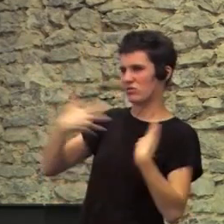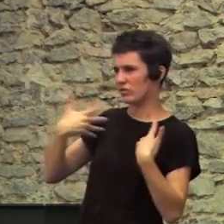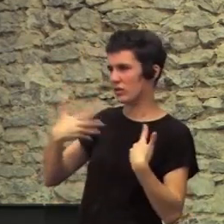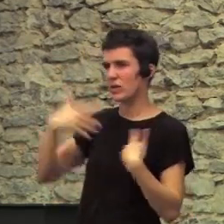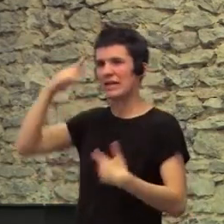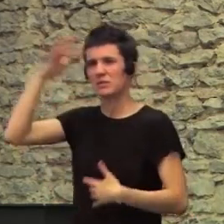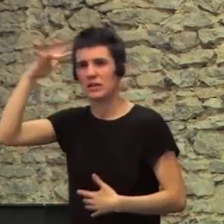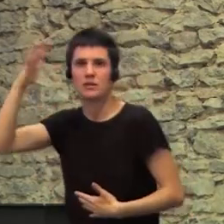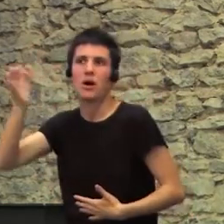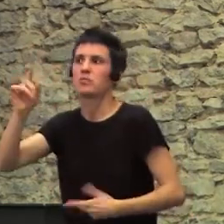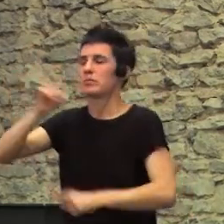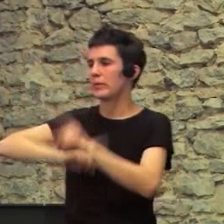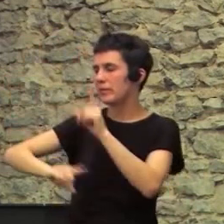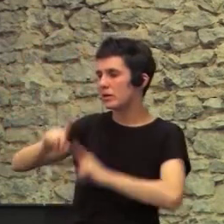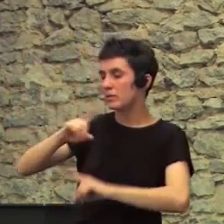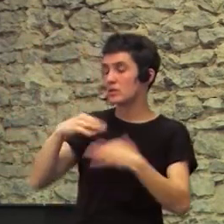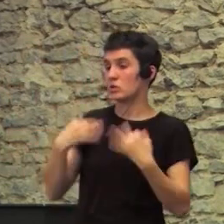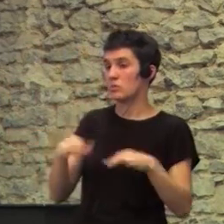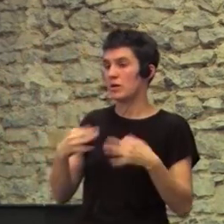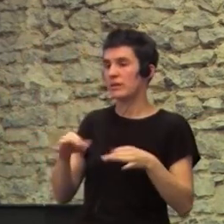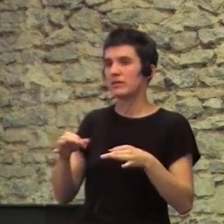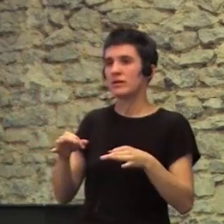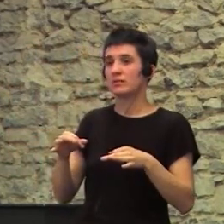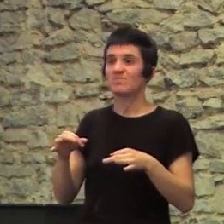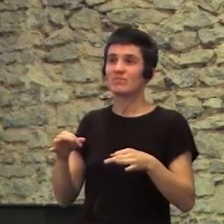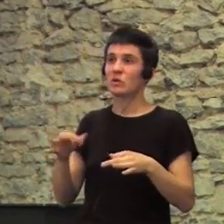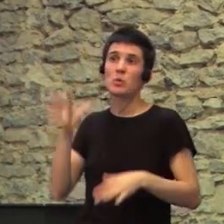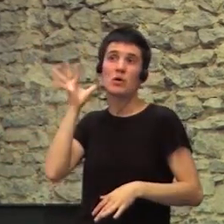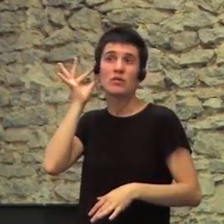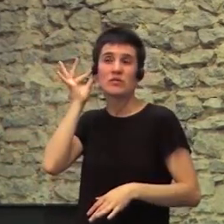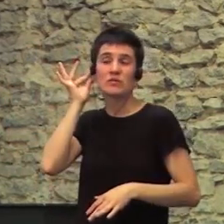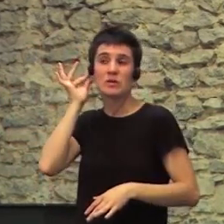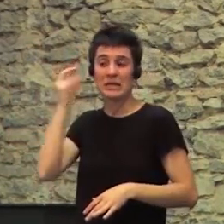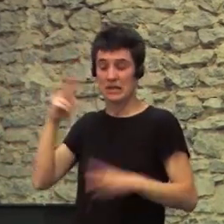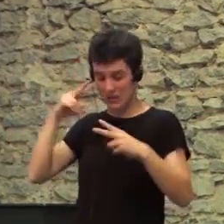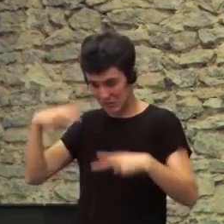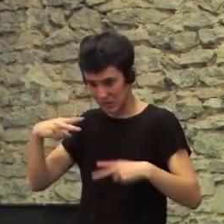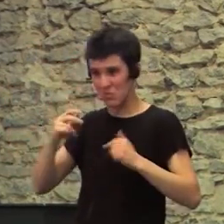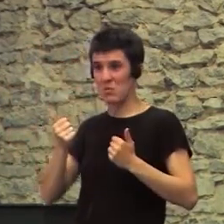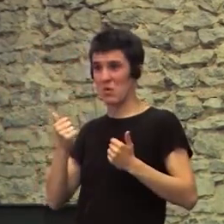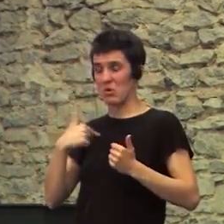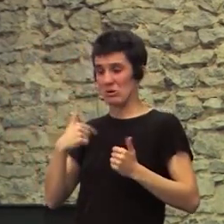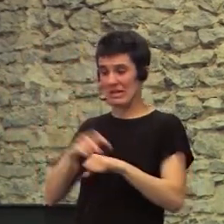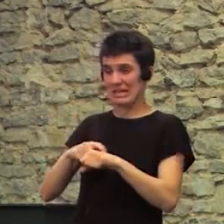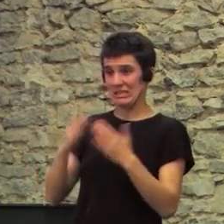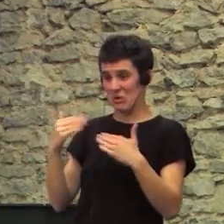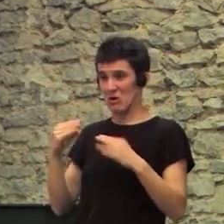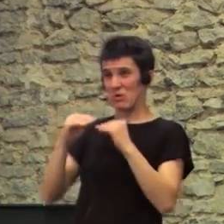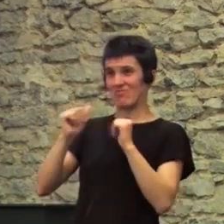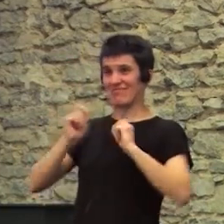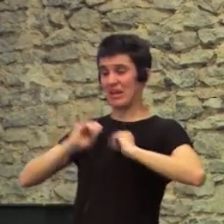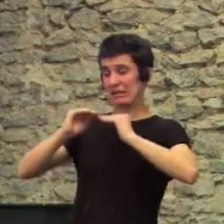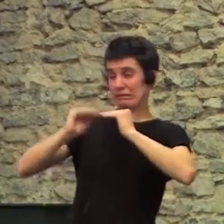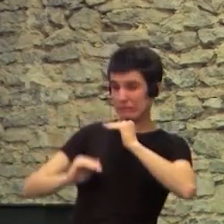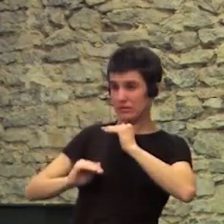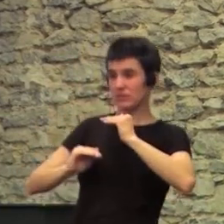expectativas, unos problemas que normalmente tienen que ver con la devaluación de la feminidad. Y la devaluación de la feminidad es un término que utilizó una autora